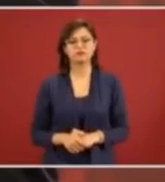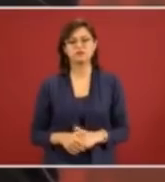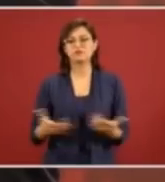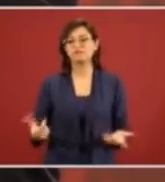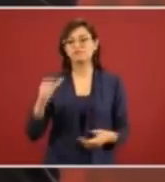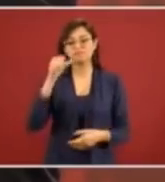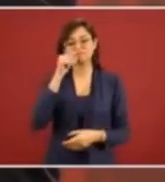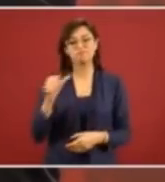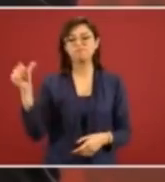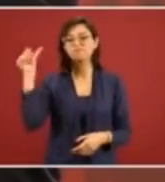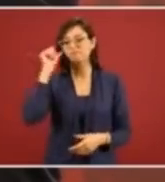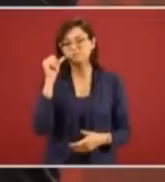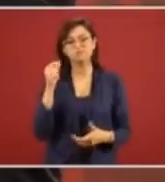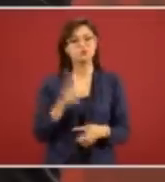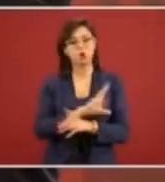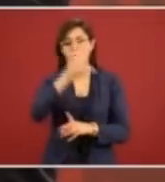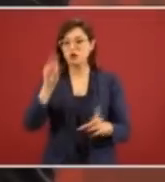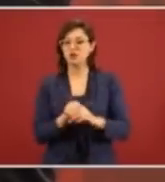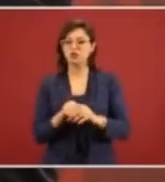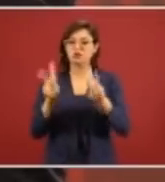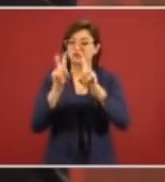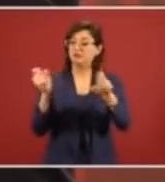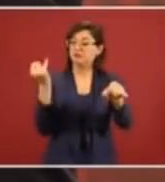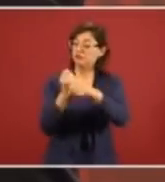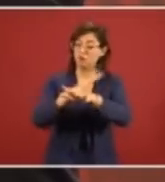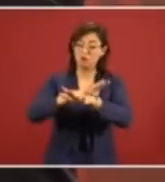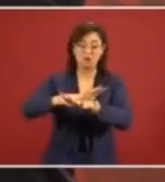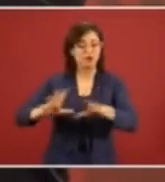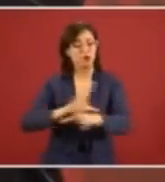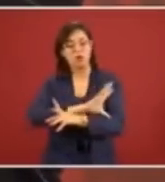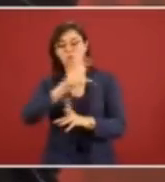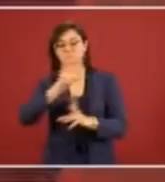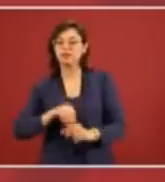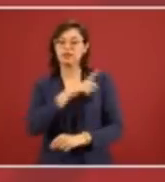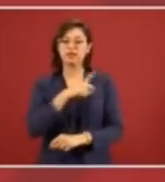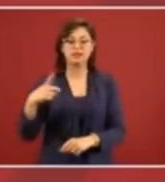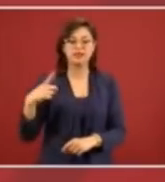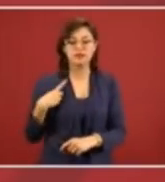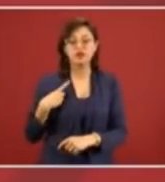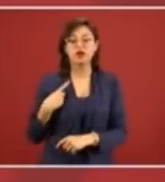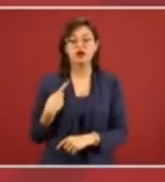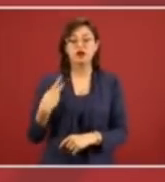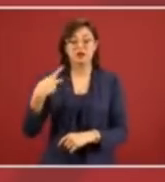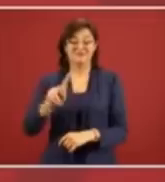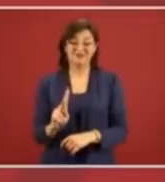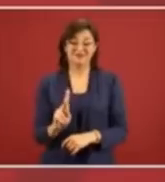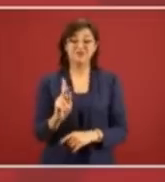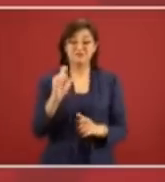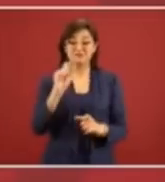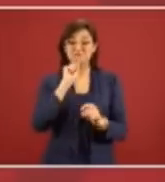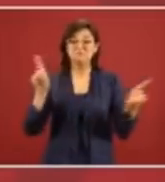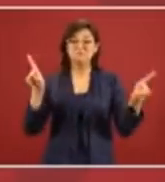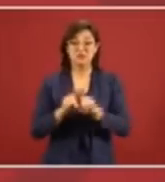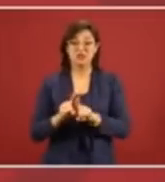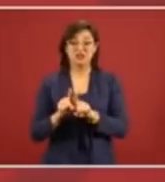tenía que informar de todo, me faltaron cosas, pero tenía que informar también de